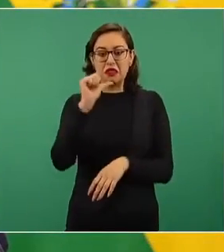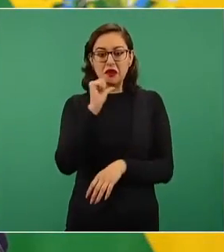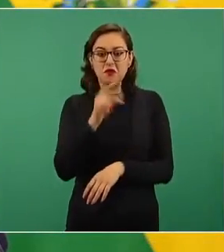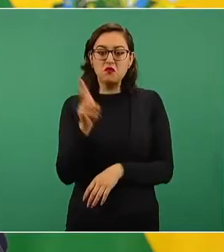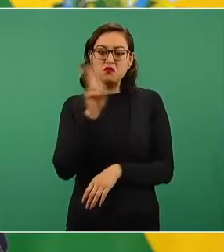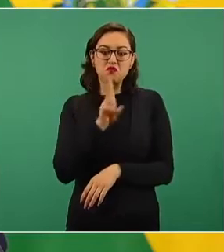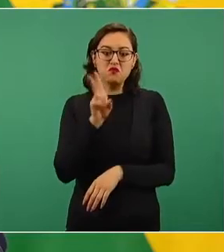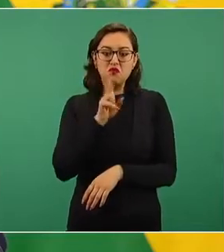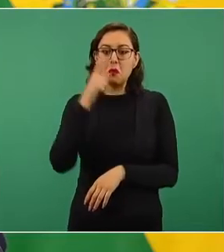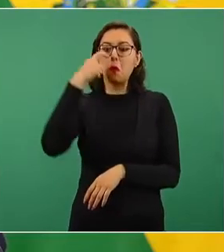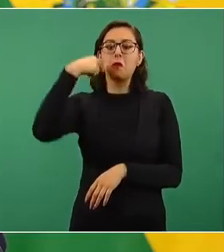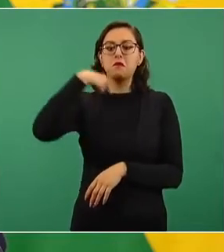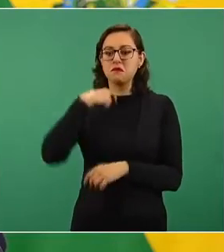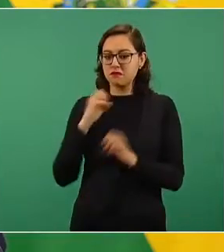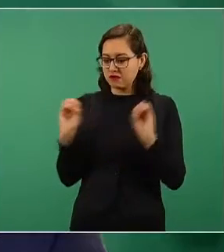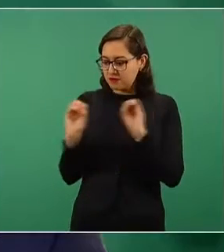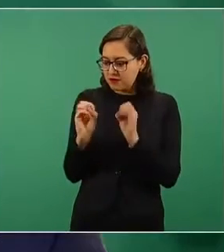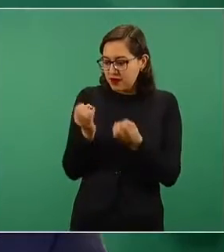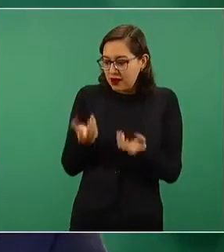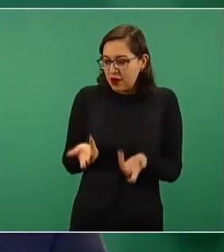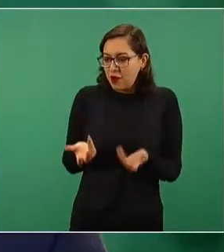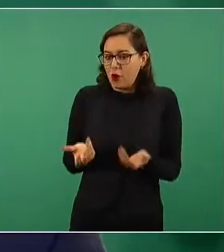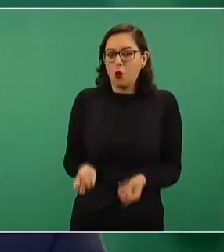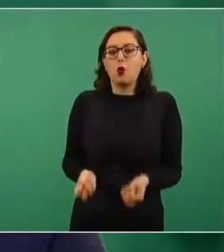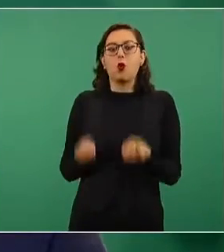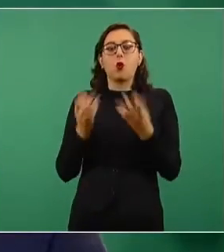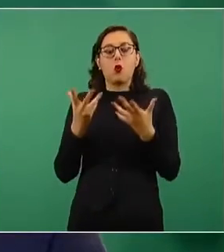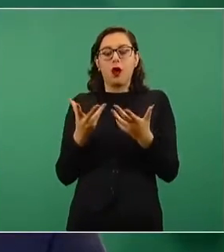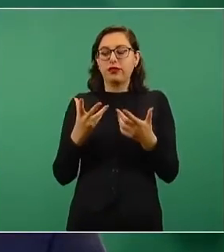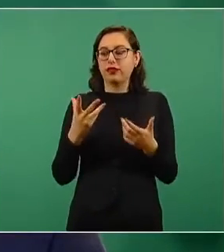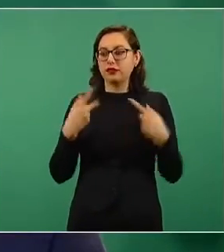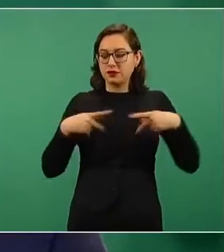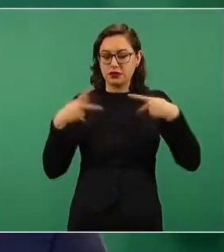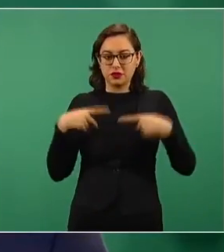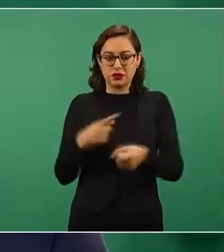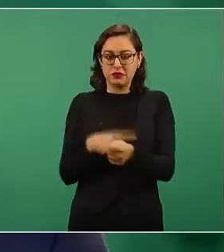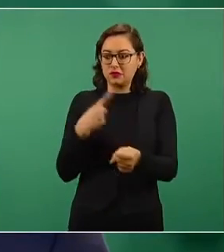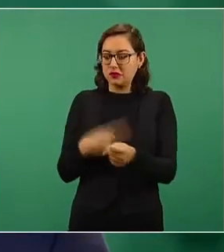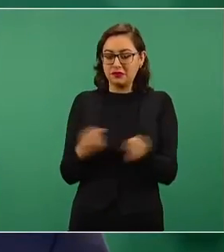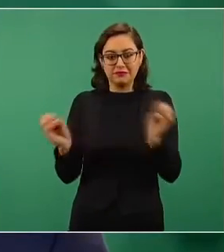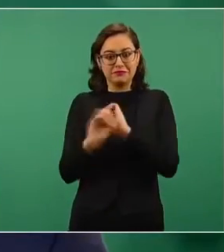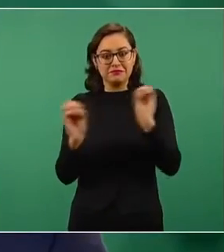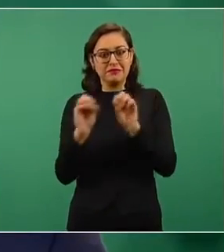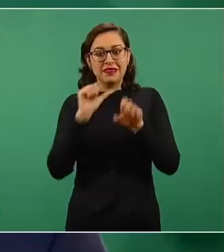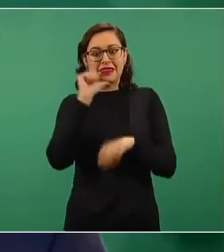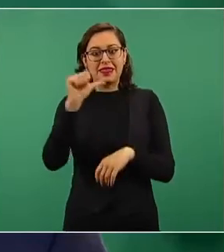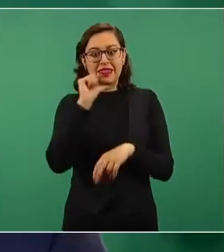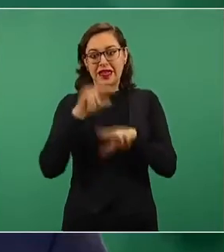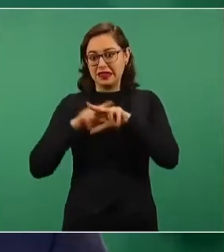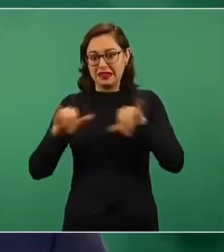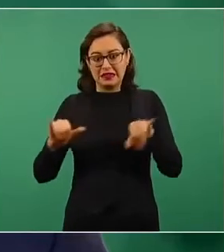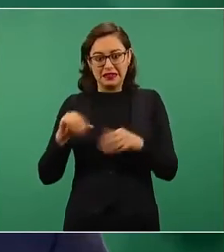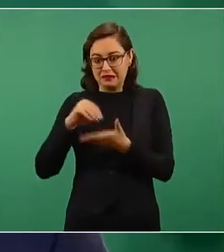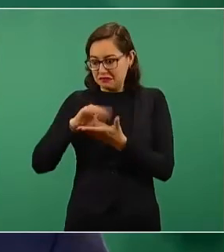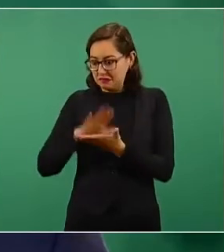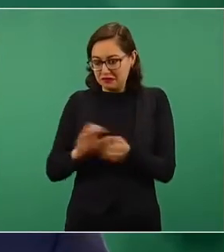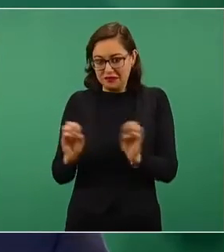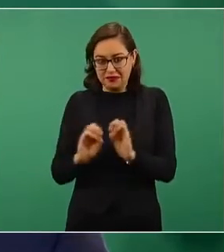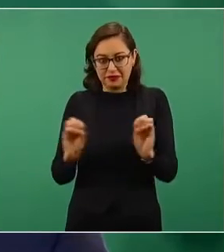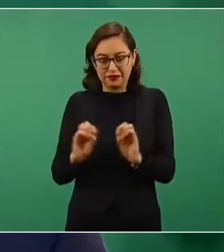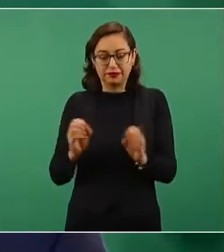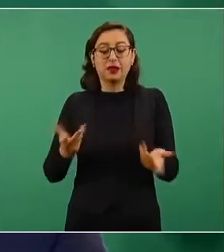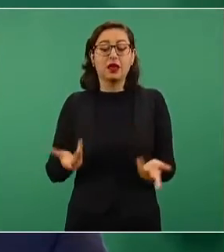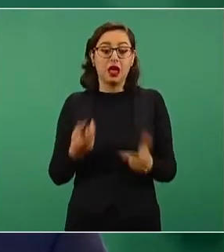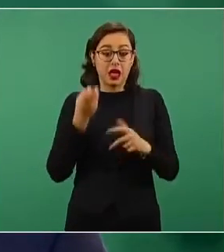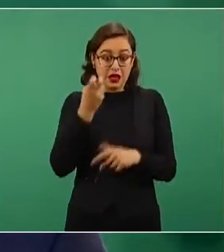hay pruebas uno no puede tener la seguridad de cuánto es el avance real de la enfermedad. Nosotros empezamos en el mes de